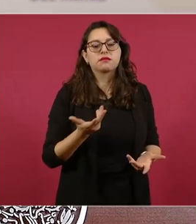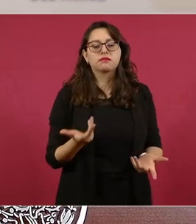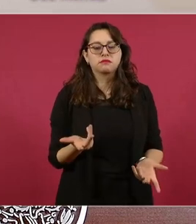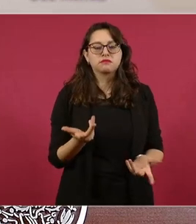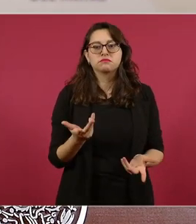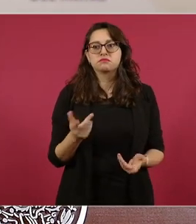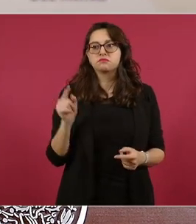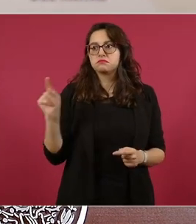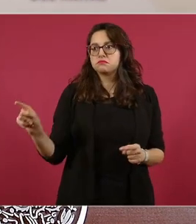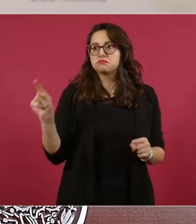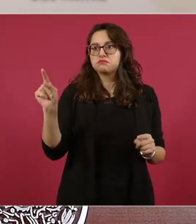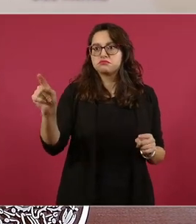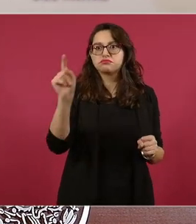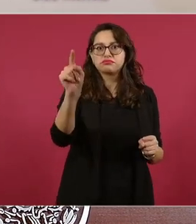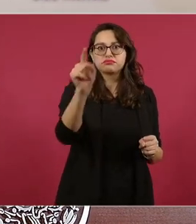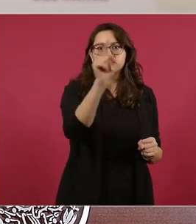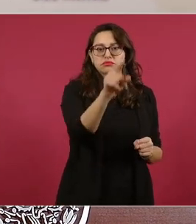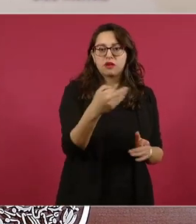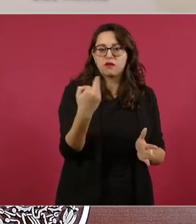ciudades, para